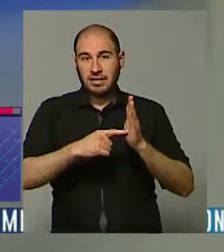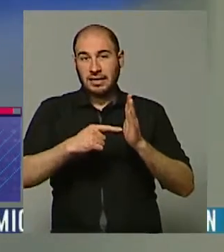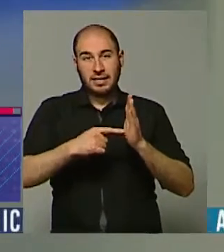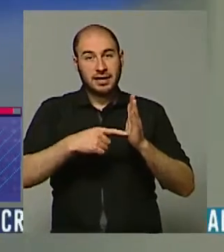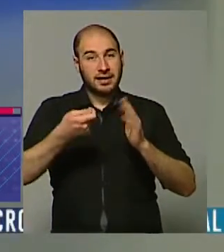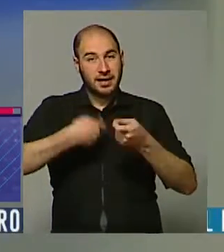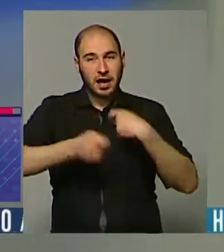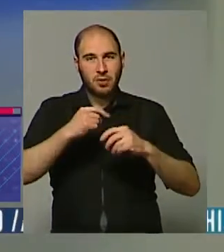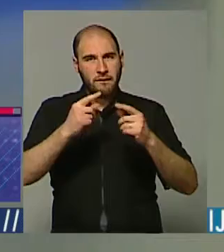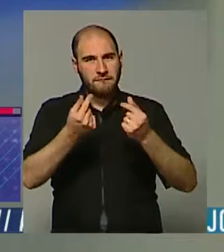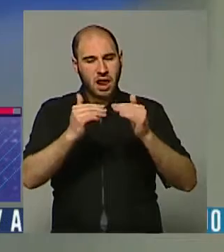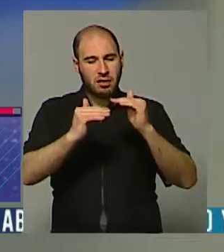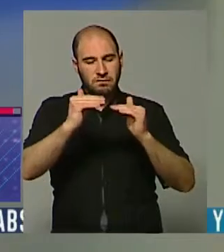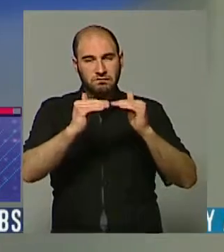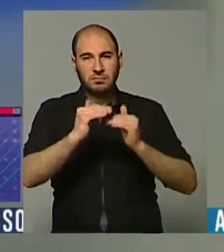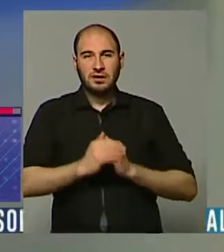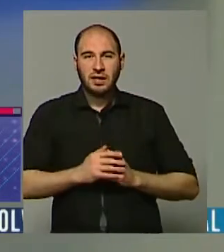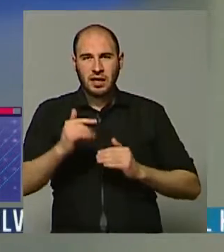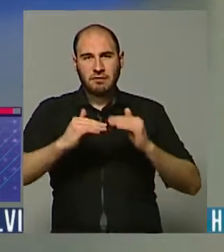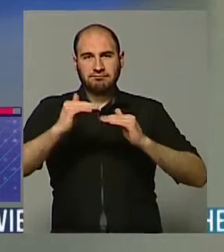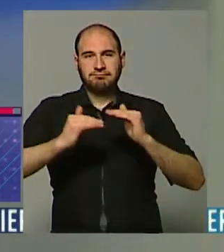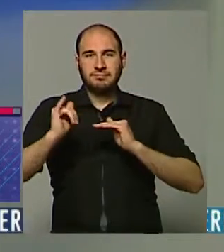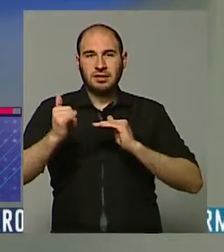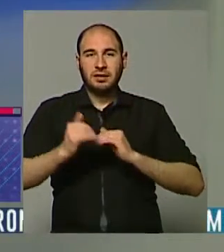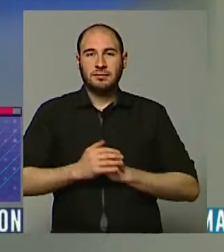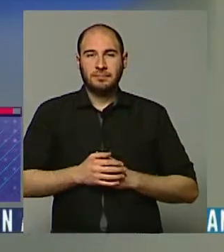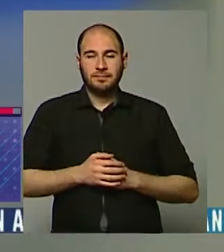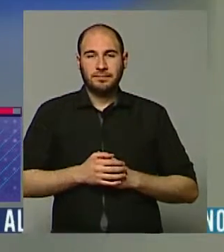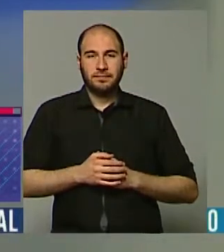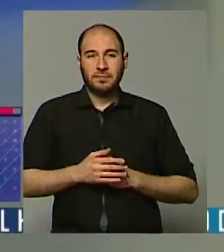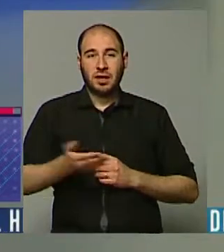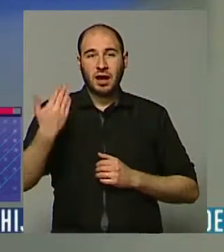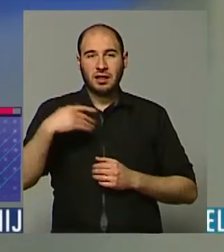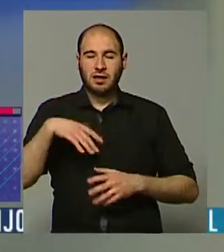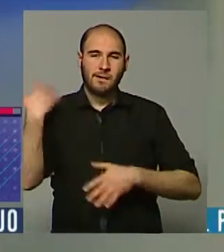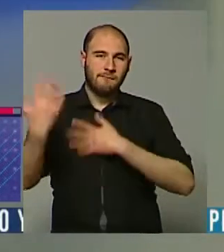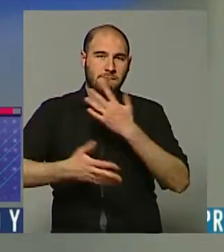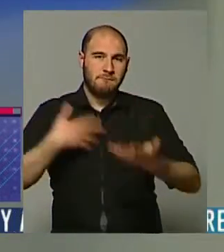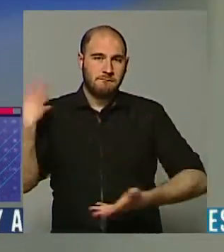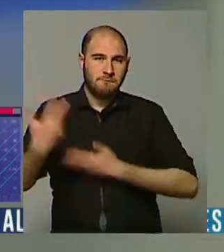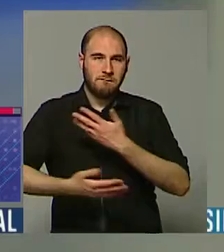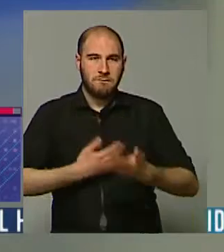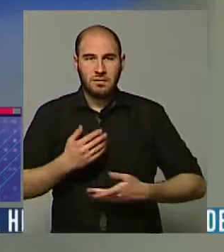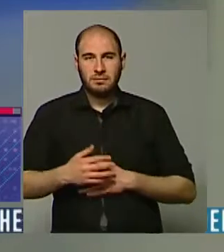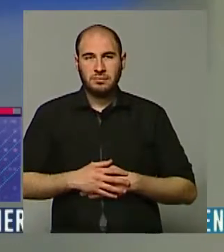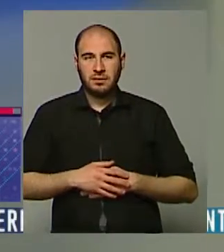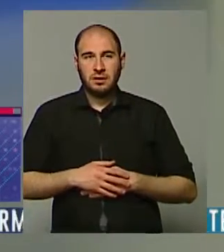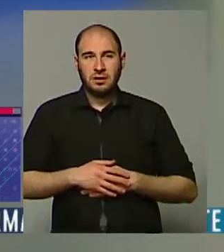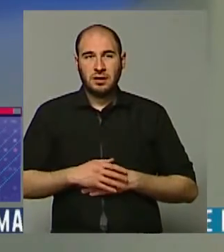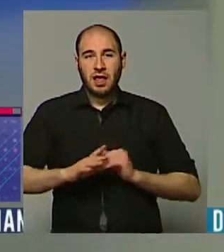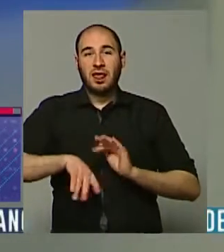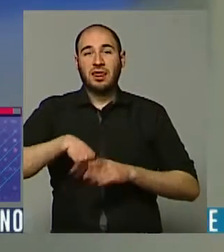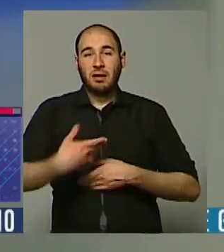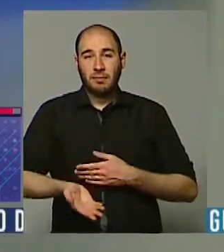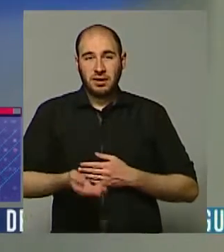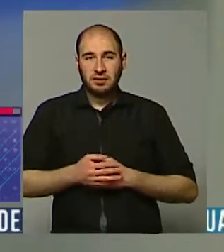cambio está en los valores que consideran de equilibrio después de el vendaval que se dio horas